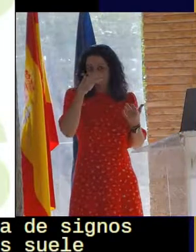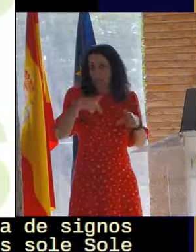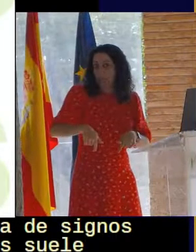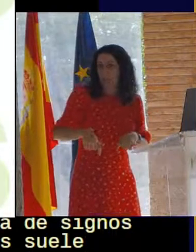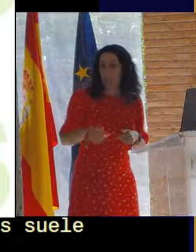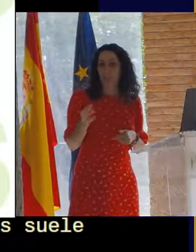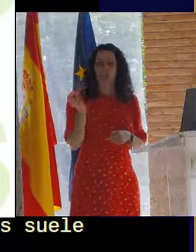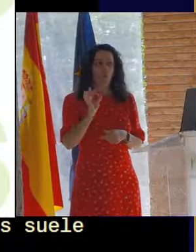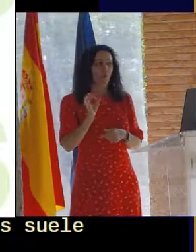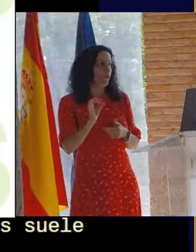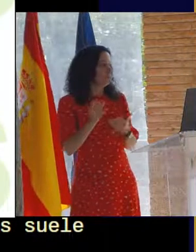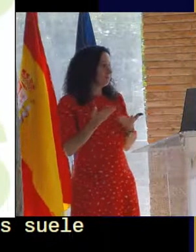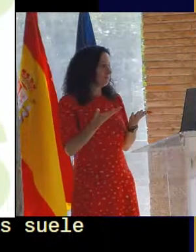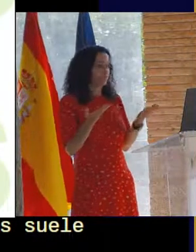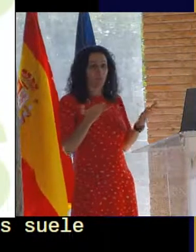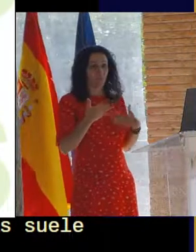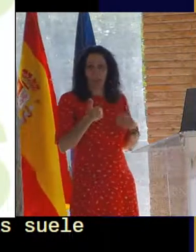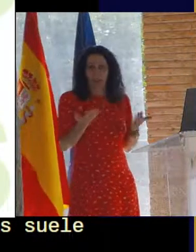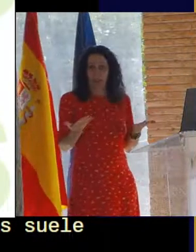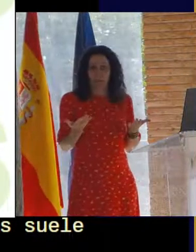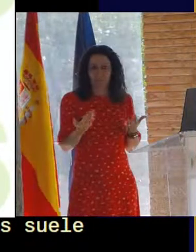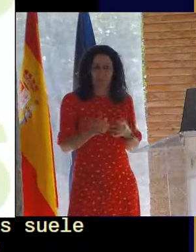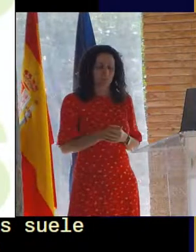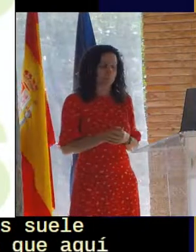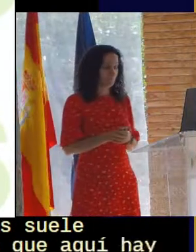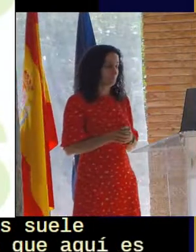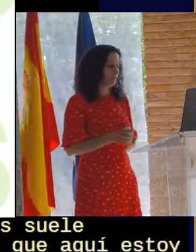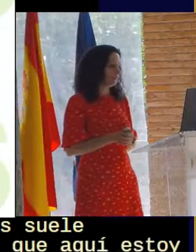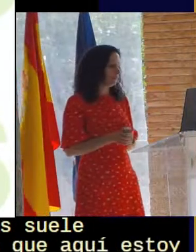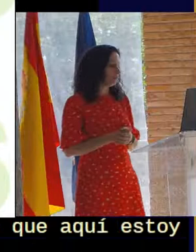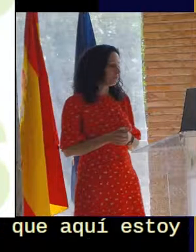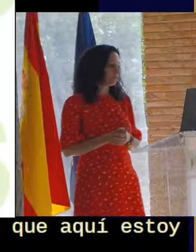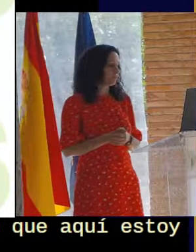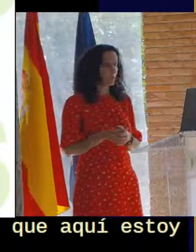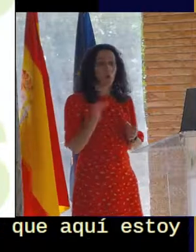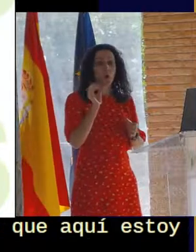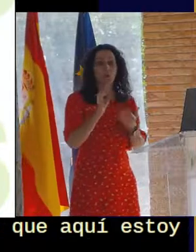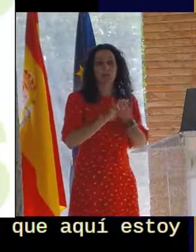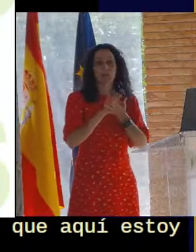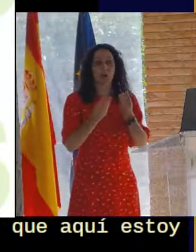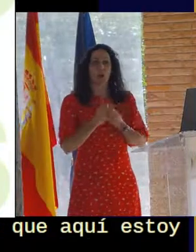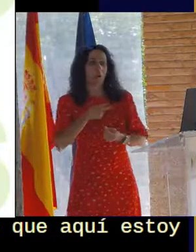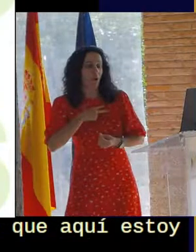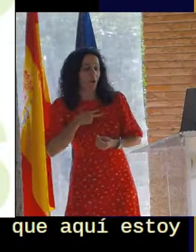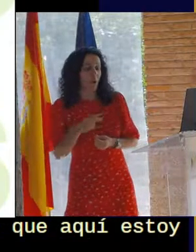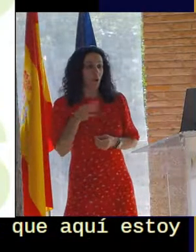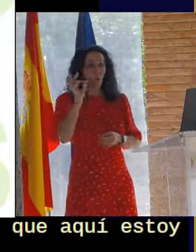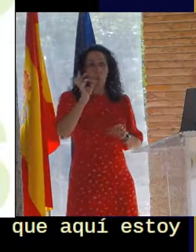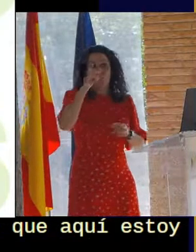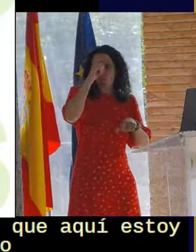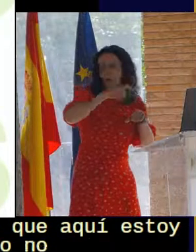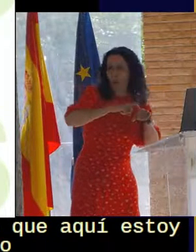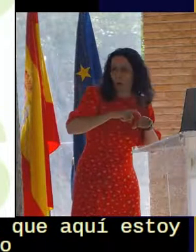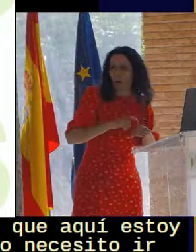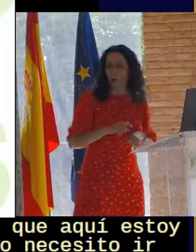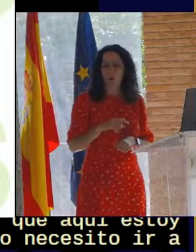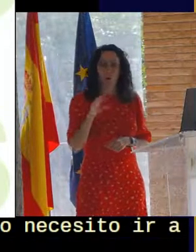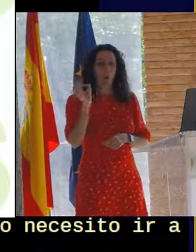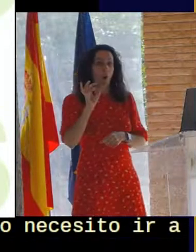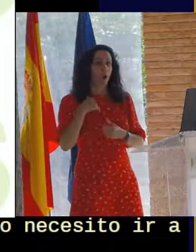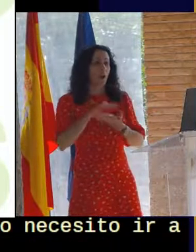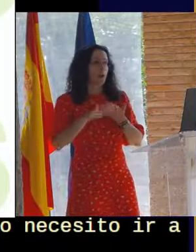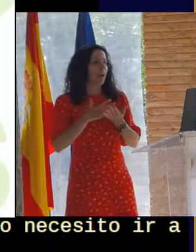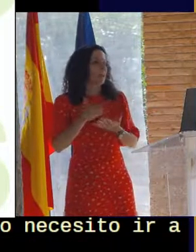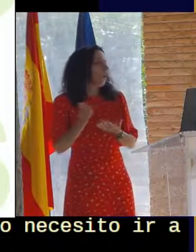solicitarlo para ir al médico Ah estáis viendo que aquí estoy utilizando el servicio de intérprete igual eh si yo necesito ir a hablar con el